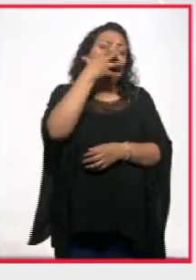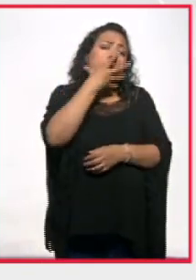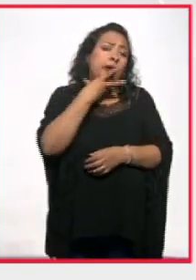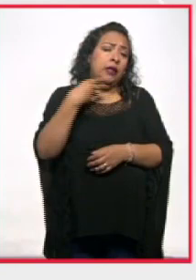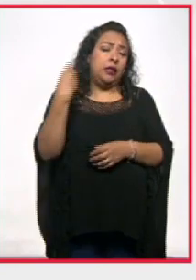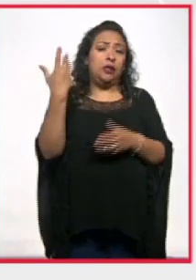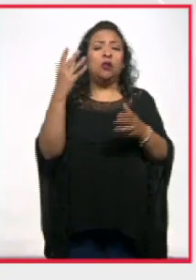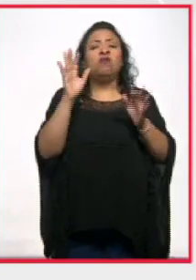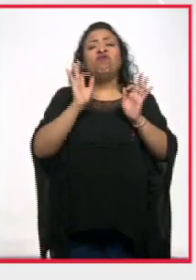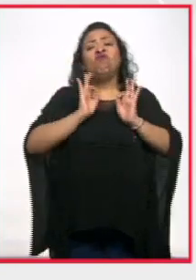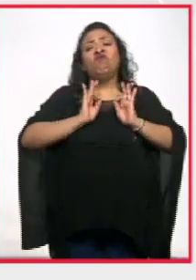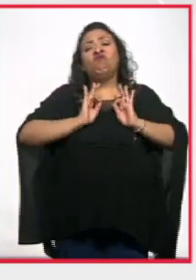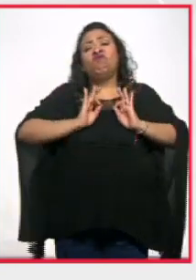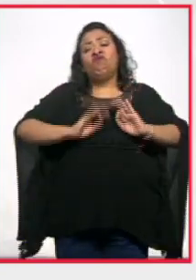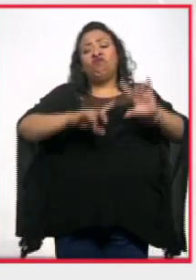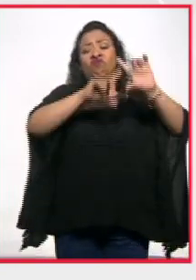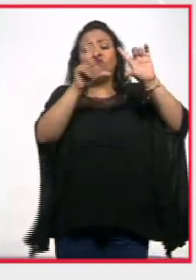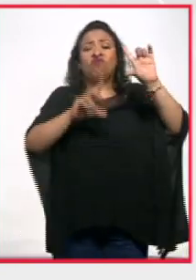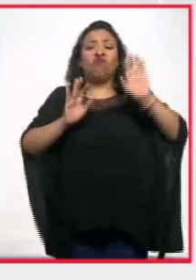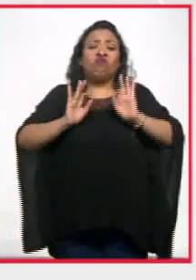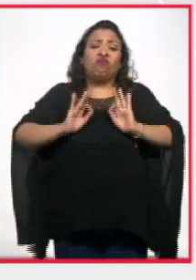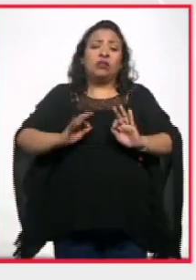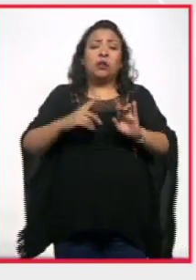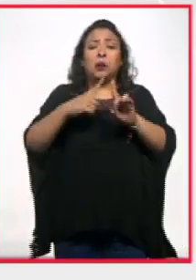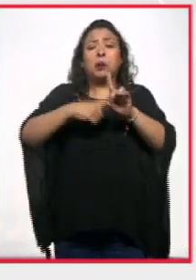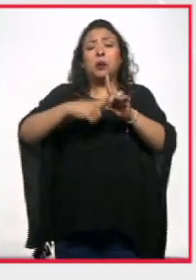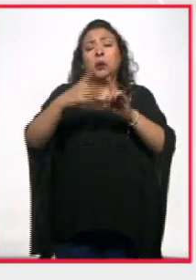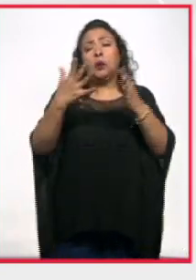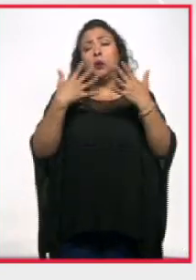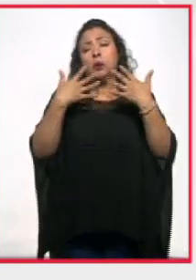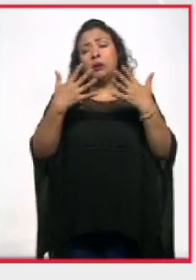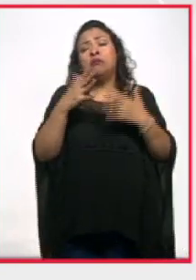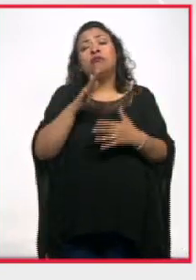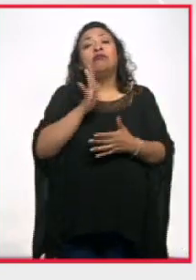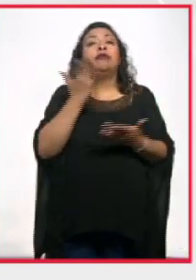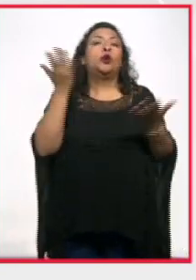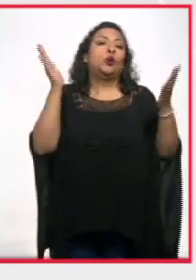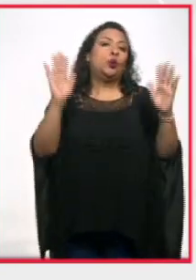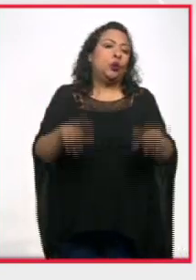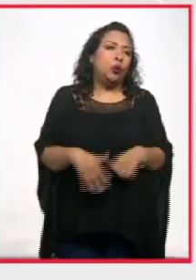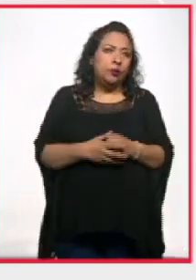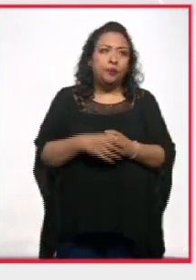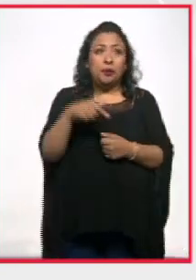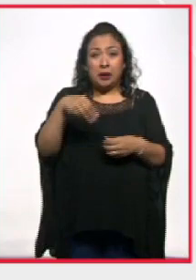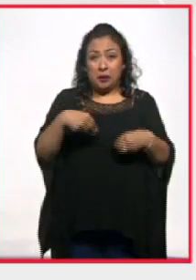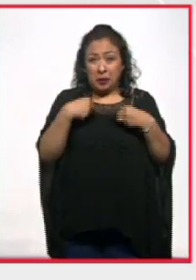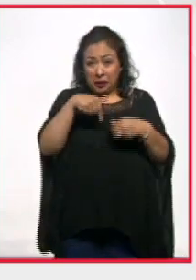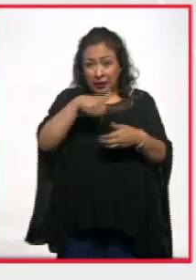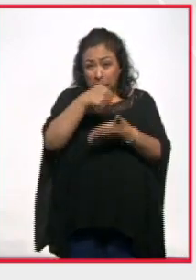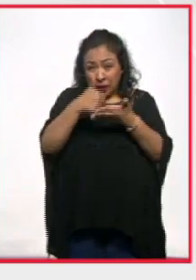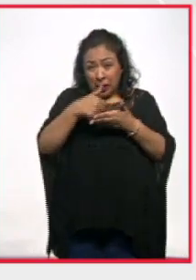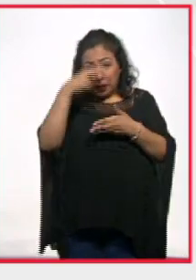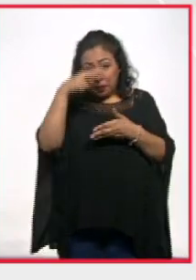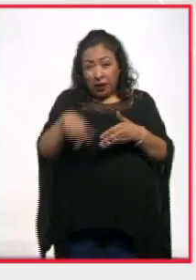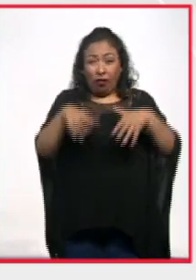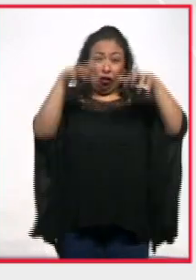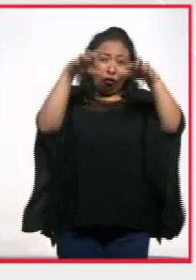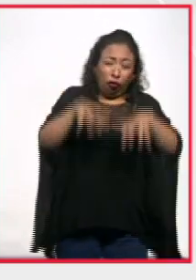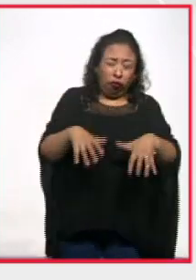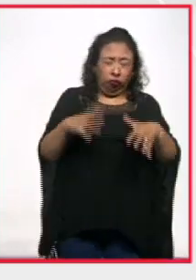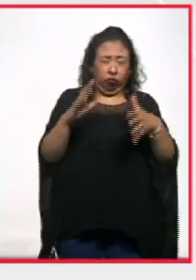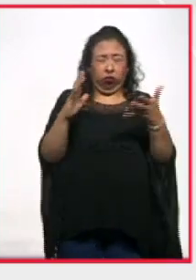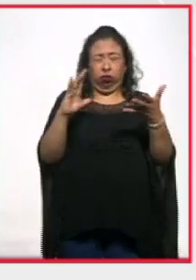de los más tranquilos de la República Mexicana y con un clima, ¿qué les puedo decir? Viviendo aquí en la Ciudad de México con tanta lluvia y cambios